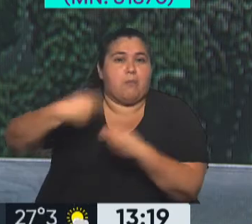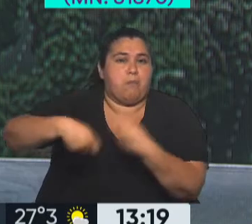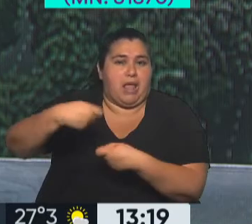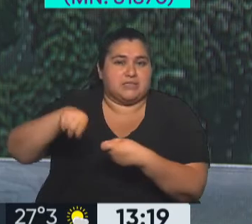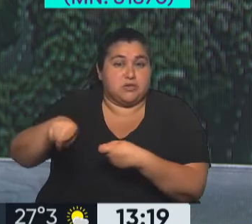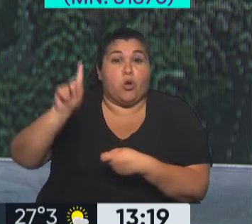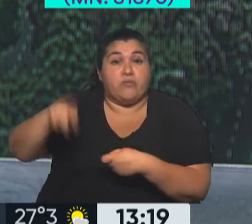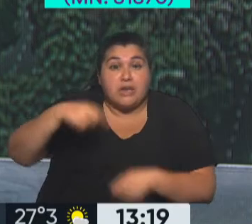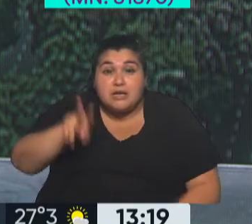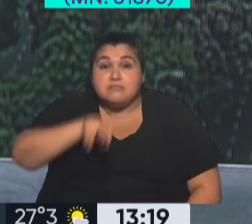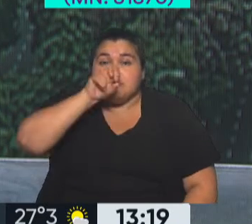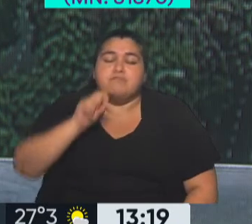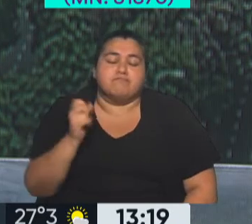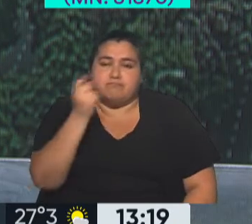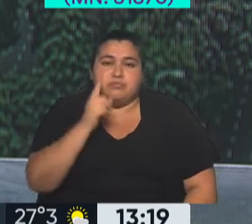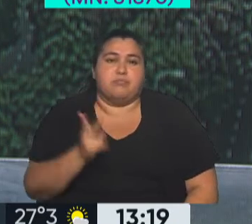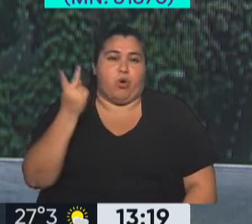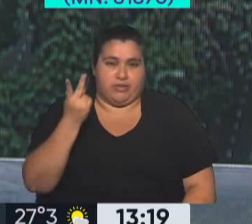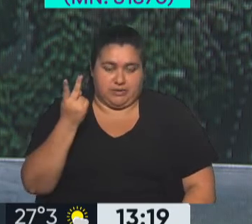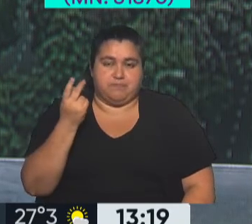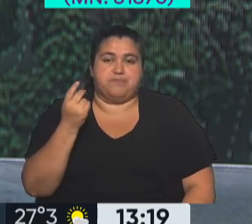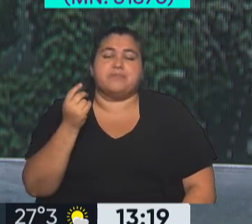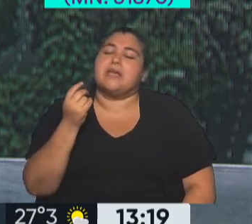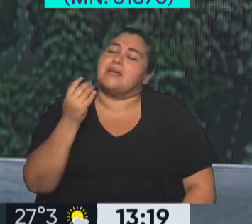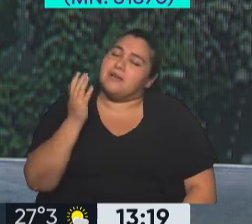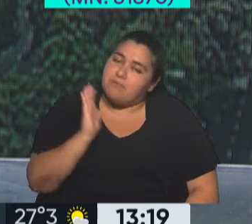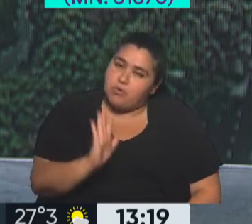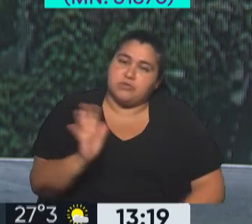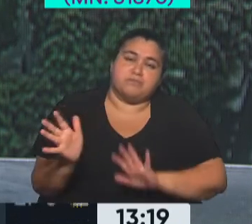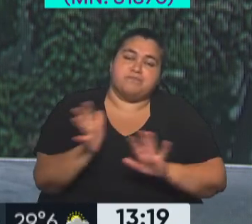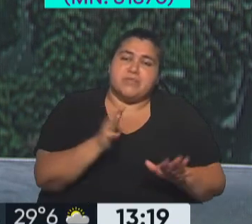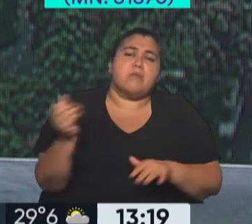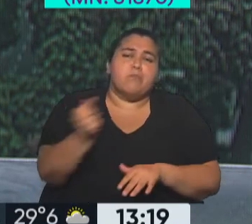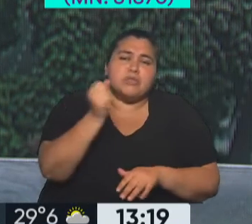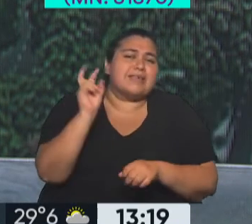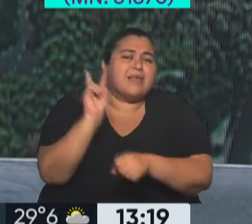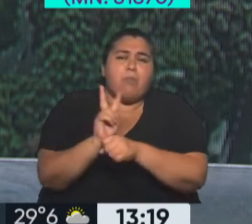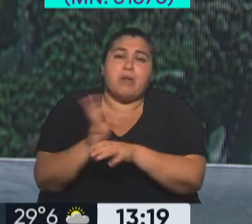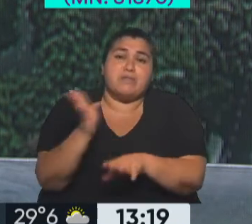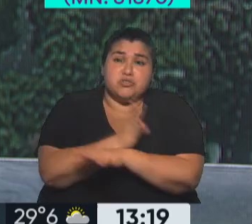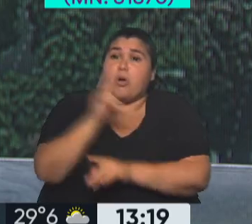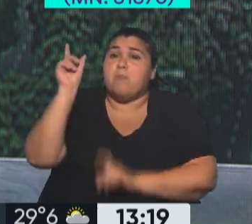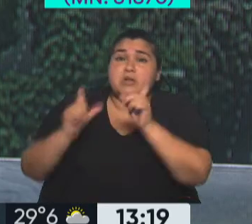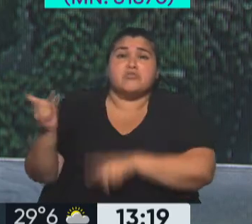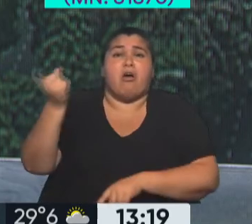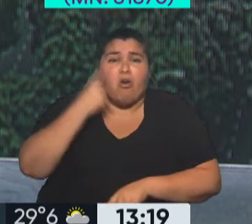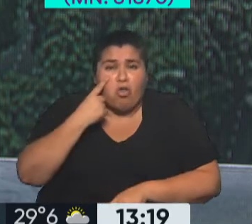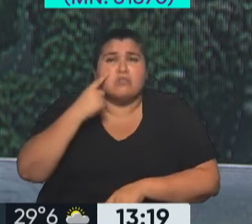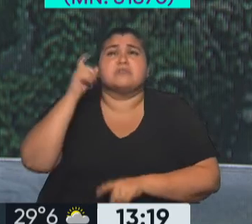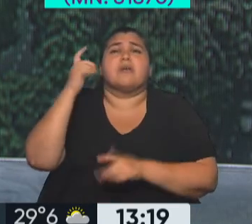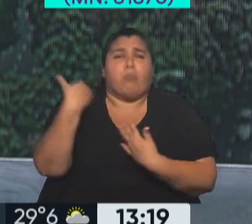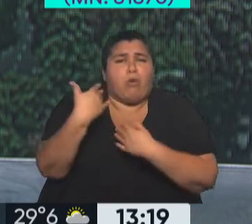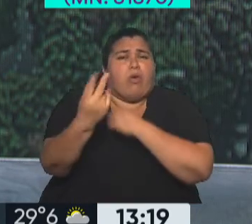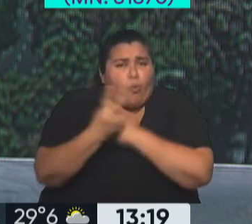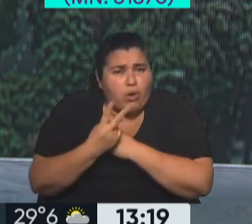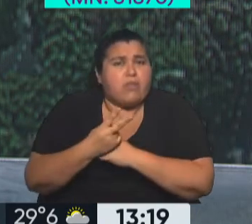de las personas, ¿no? Pero bueno, siempre el tema de la prevención, si la gente sabe, si la gente conoce, si la gente, bueno, entonces puede cuidarse